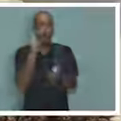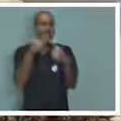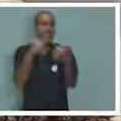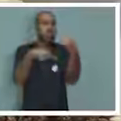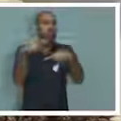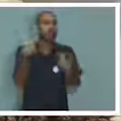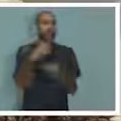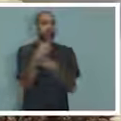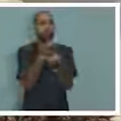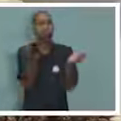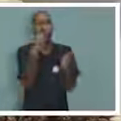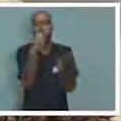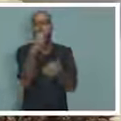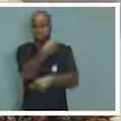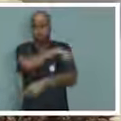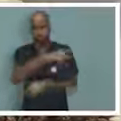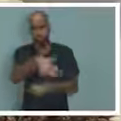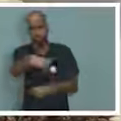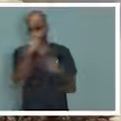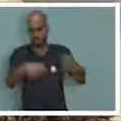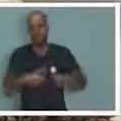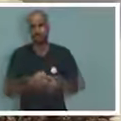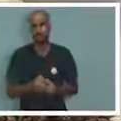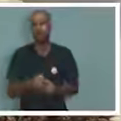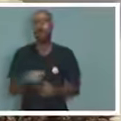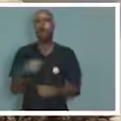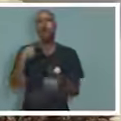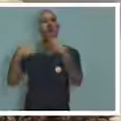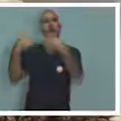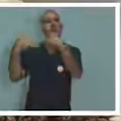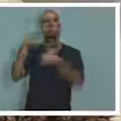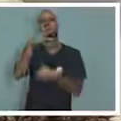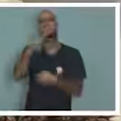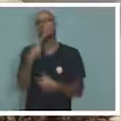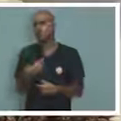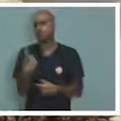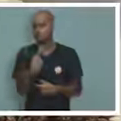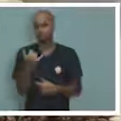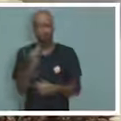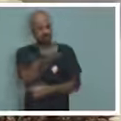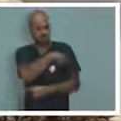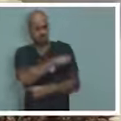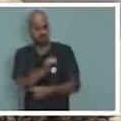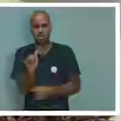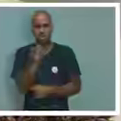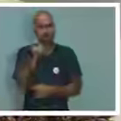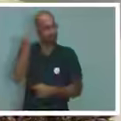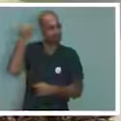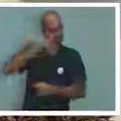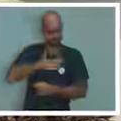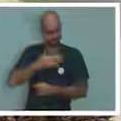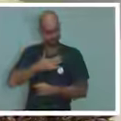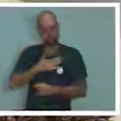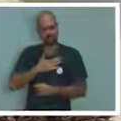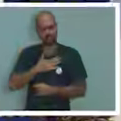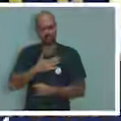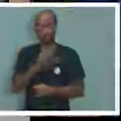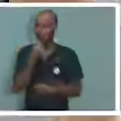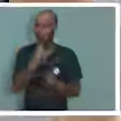comandante en jefe, somos algo más que nosotros mismos. Somos pueblo, somos una idea, somos una esperanza, un